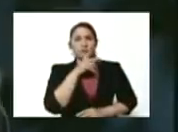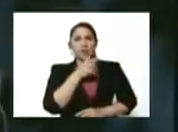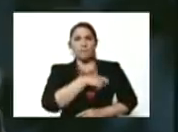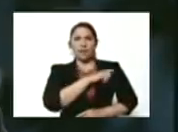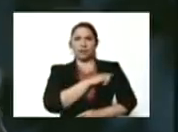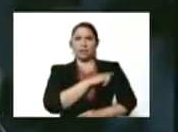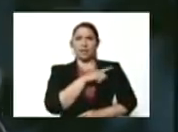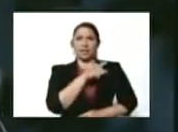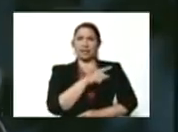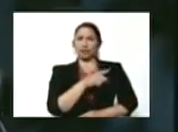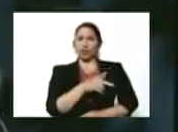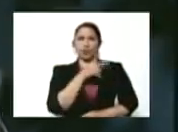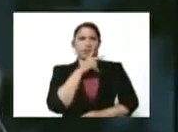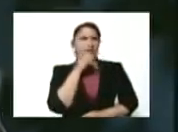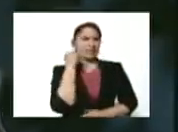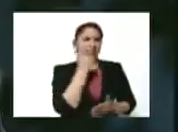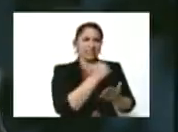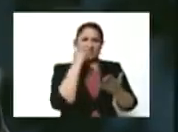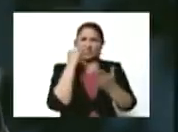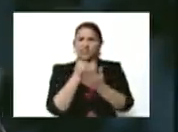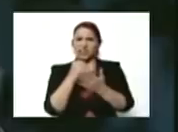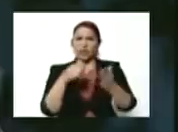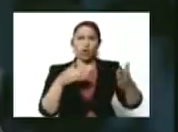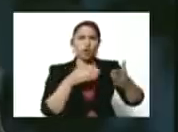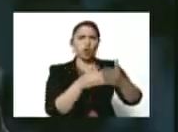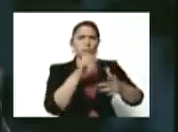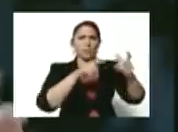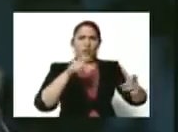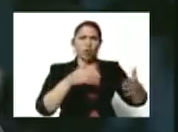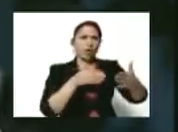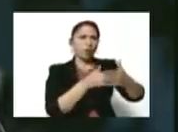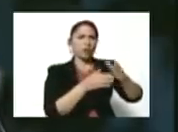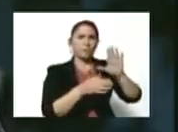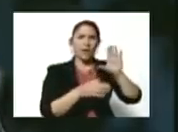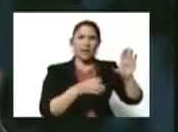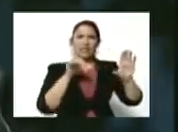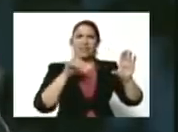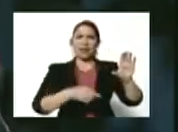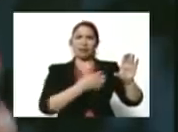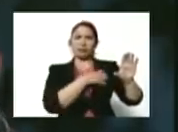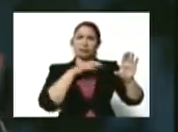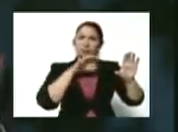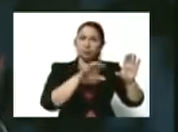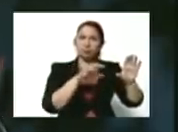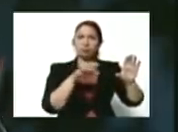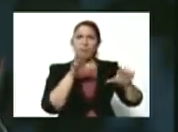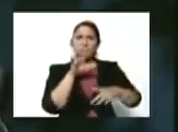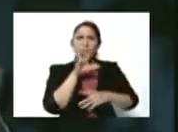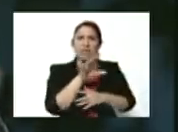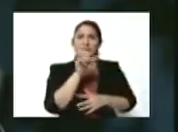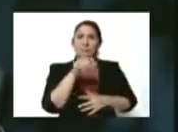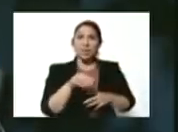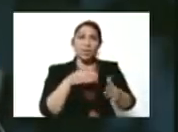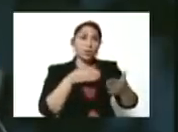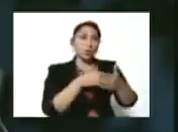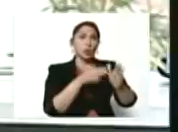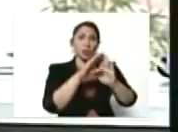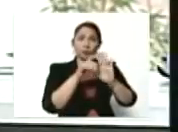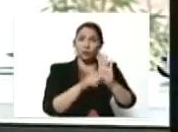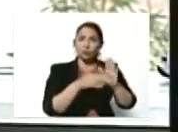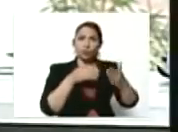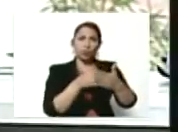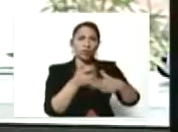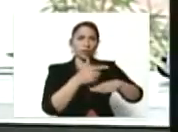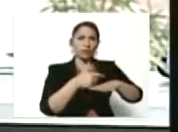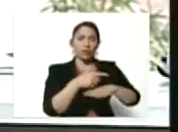crímenes brutales contra las personas, contra el país, contra la soberanía de la República, contra la Constitución, contra el gobierno. Es ahí